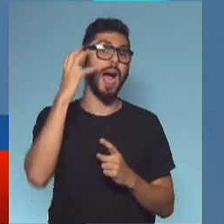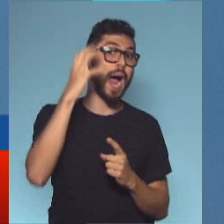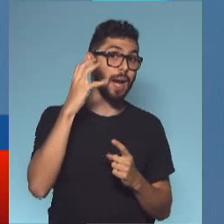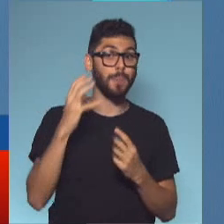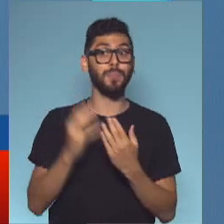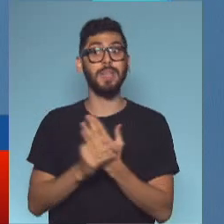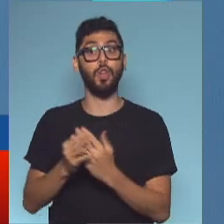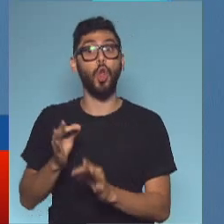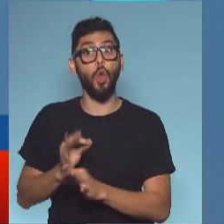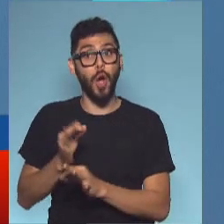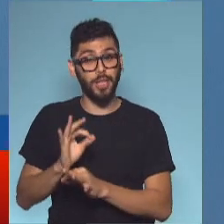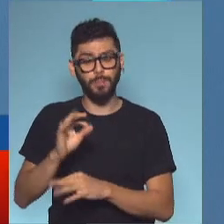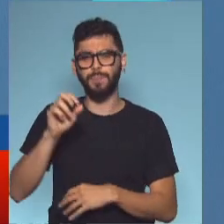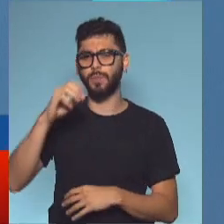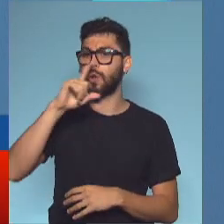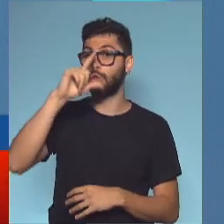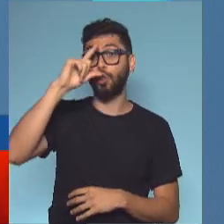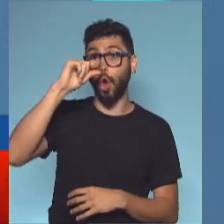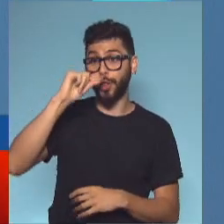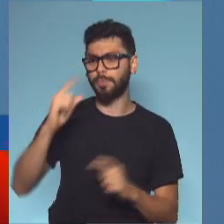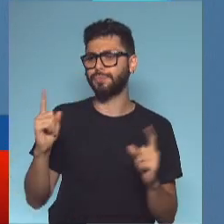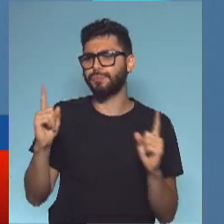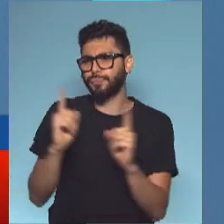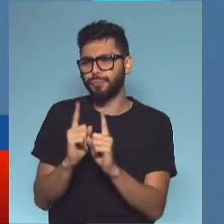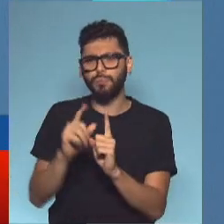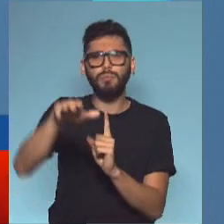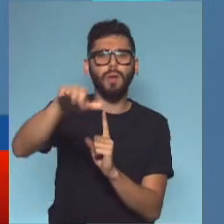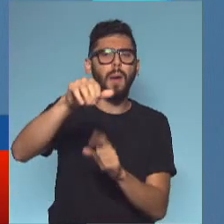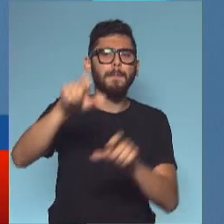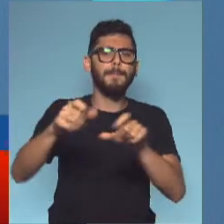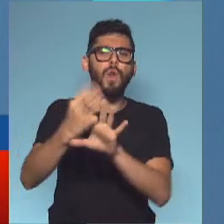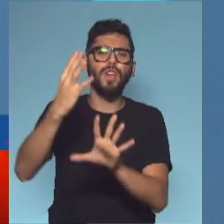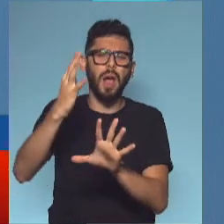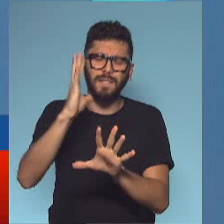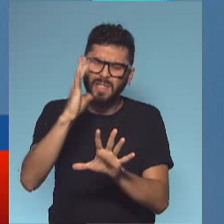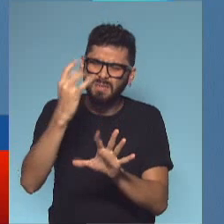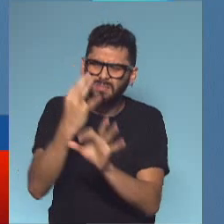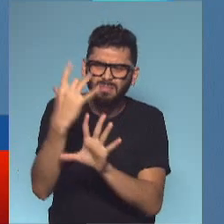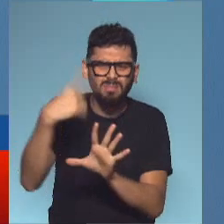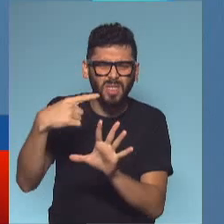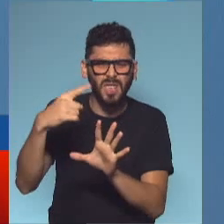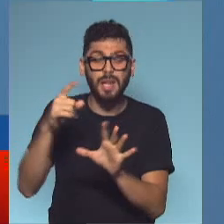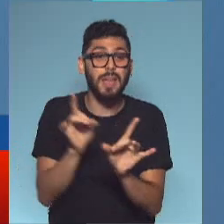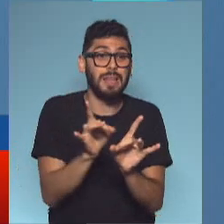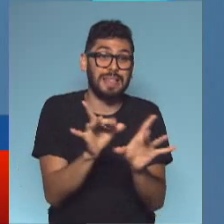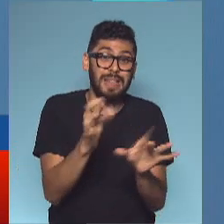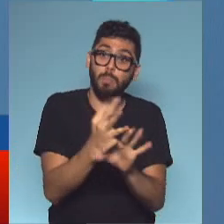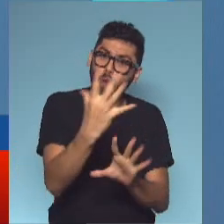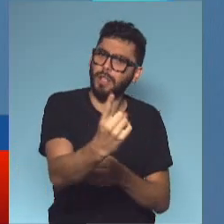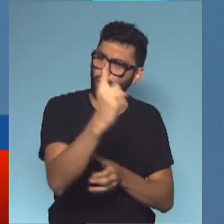el ministro de Educación, Nicolás Trota, con especialistas. Ahora, ¿qué especialistas? Epidemiólogos, pero también